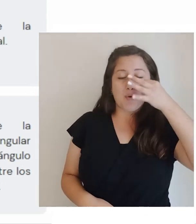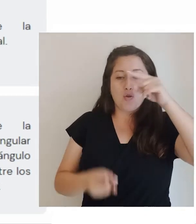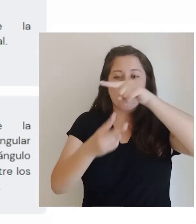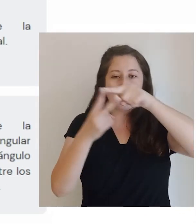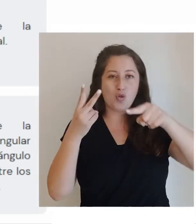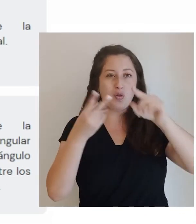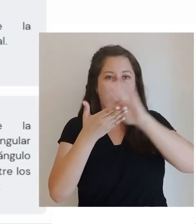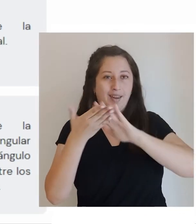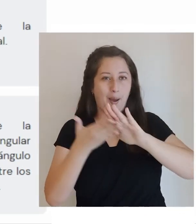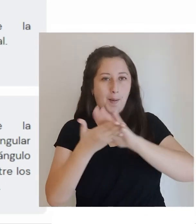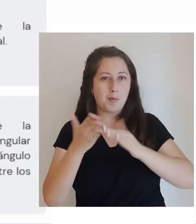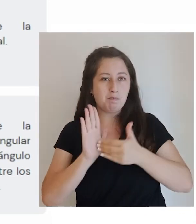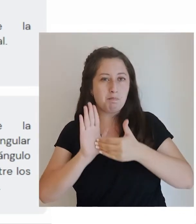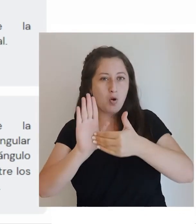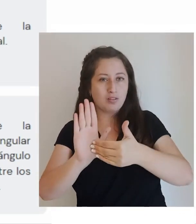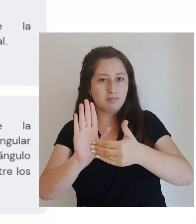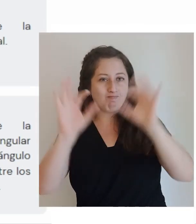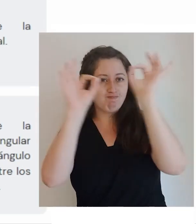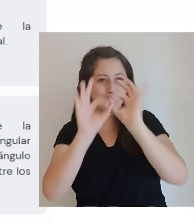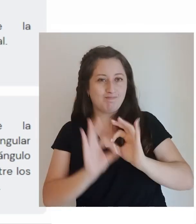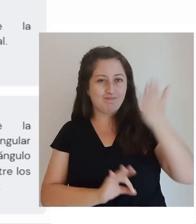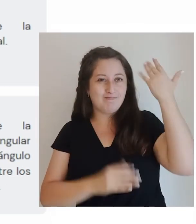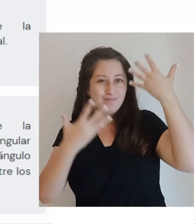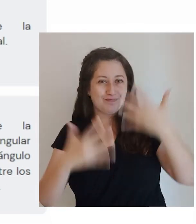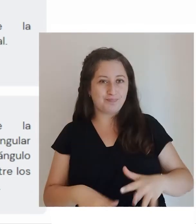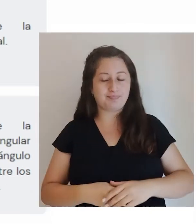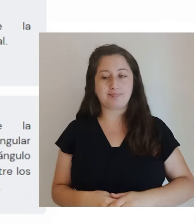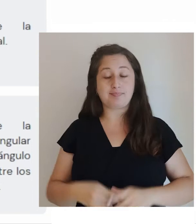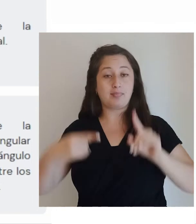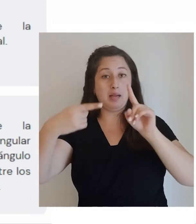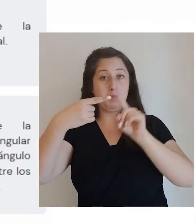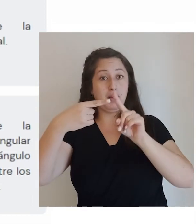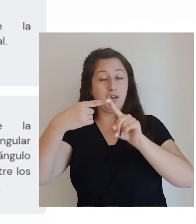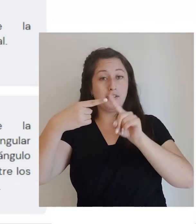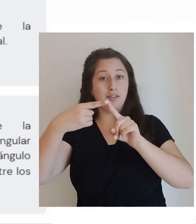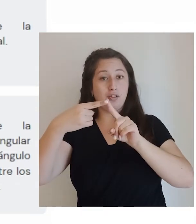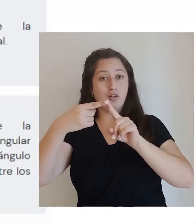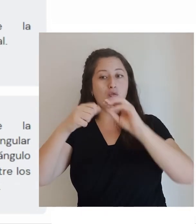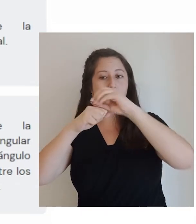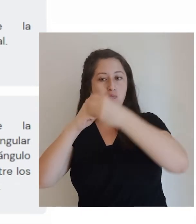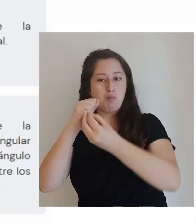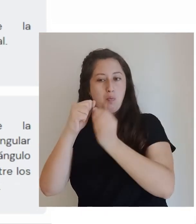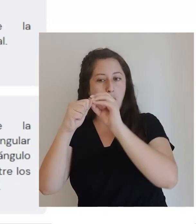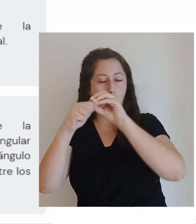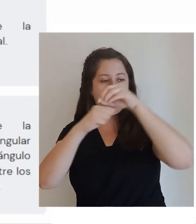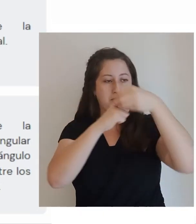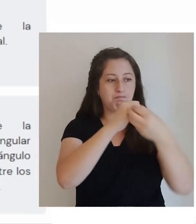Observaremos dos casos para demostrar esto. Para el primero, tenemos dos